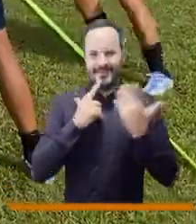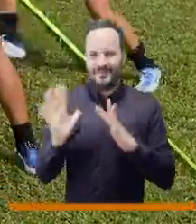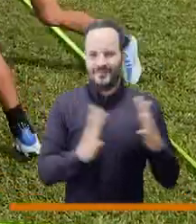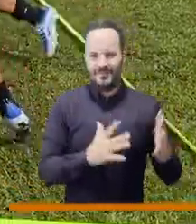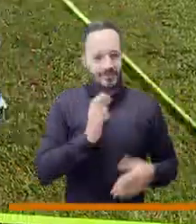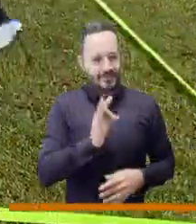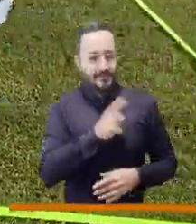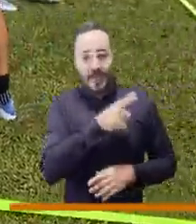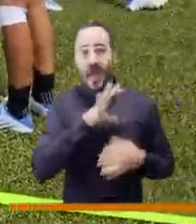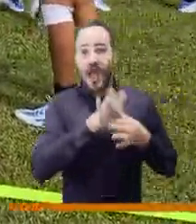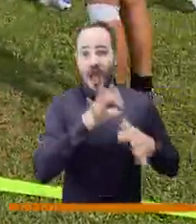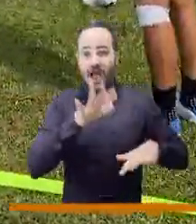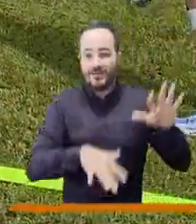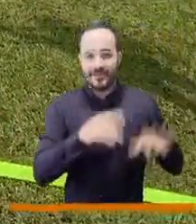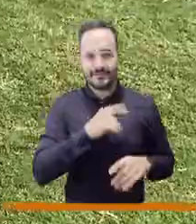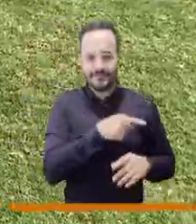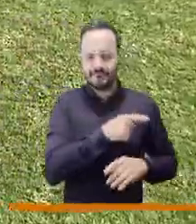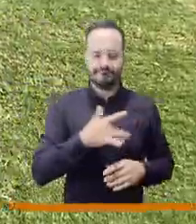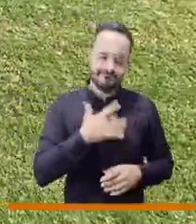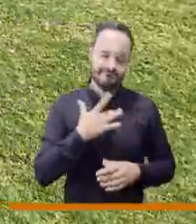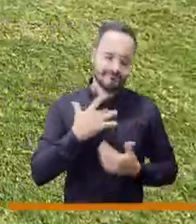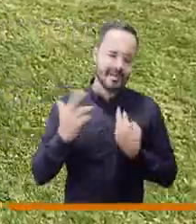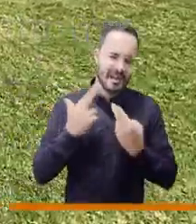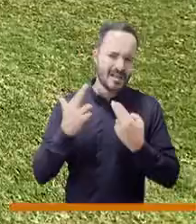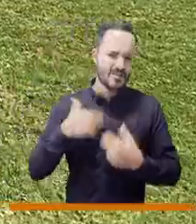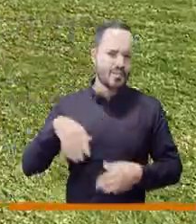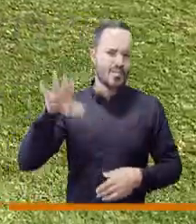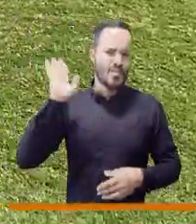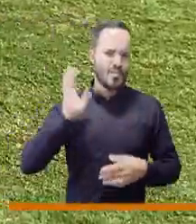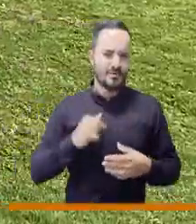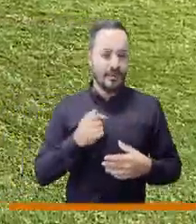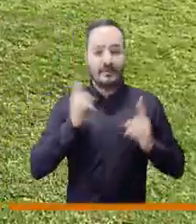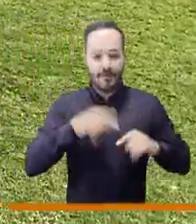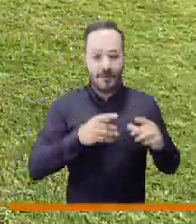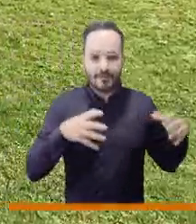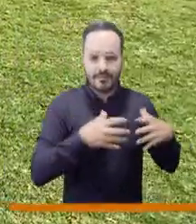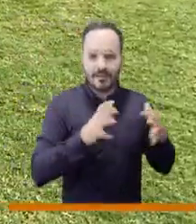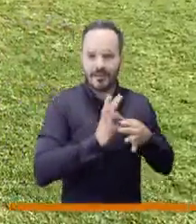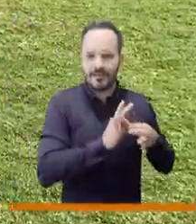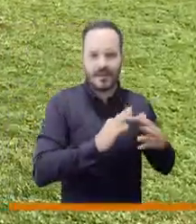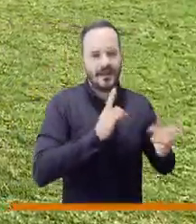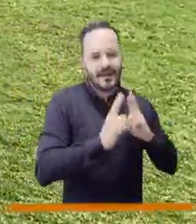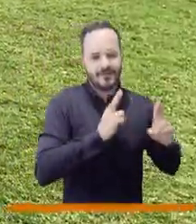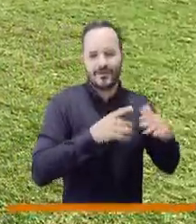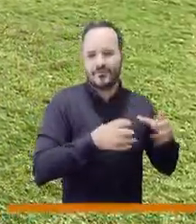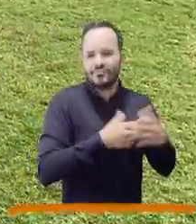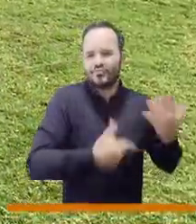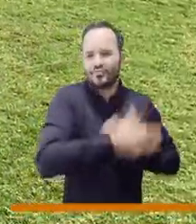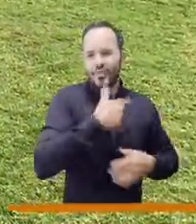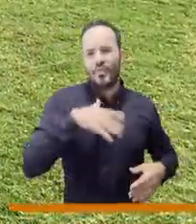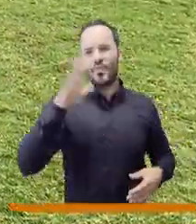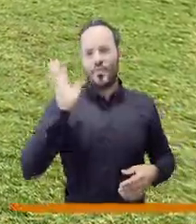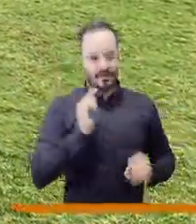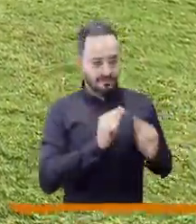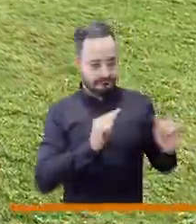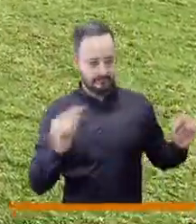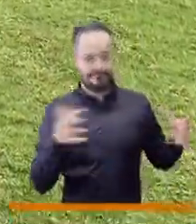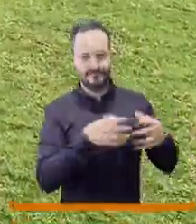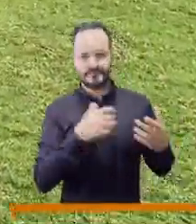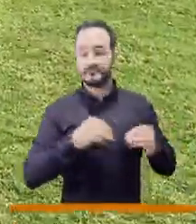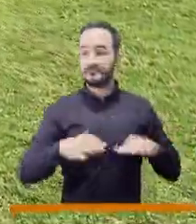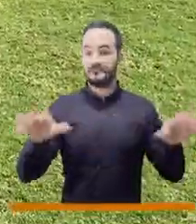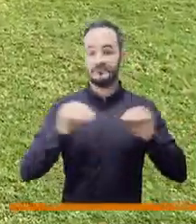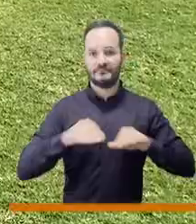entre ellas han construido relaciones amorosas desde hace mucho tiempo. Y yo creo que eso es hoy un referente también que ha